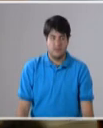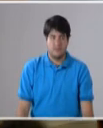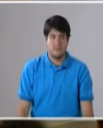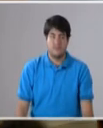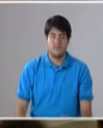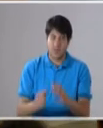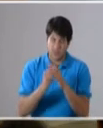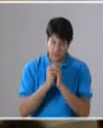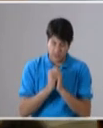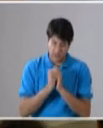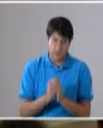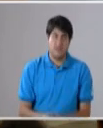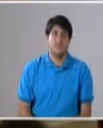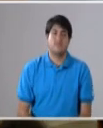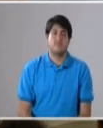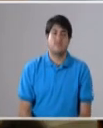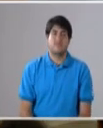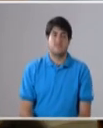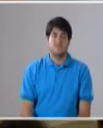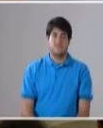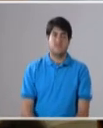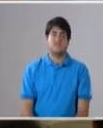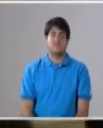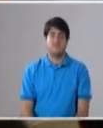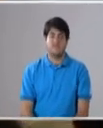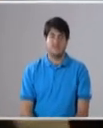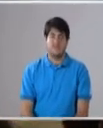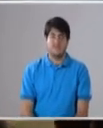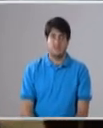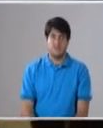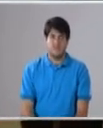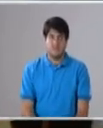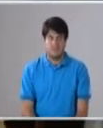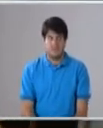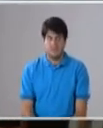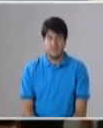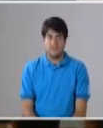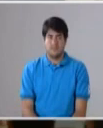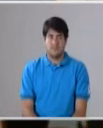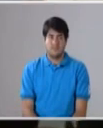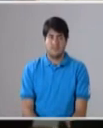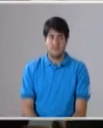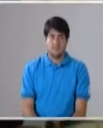Vamos a orar. Le voy a rogar que se ponga de pie.